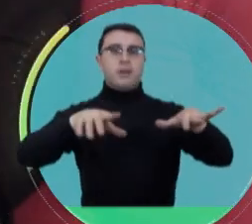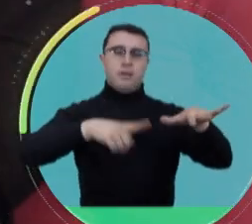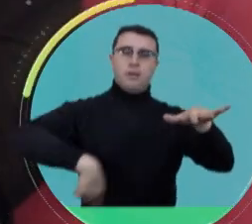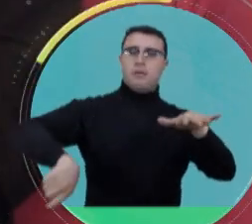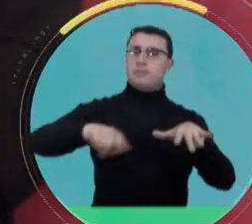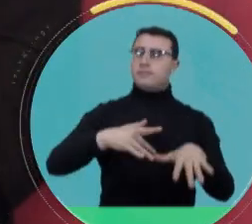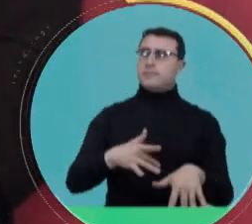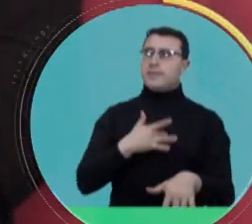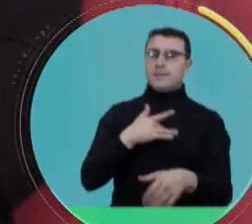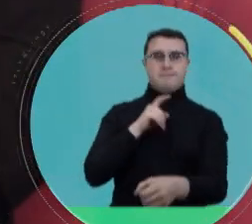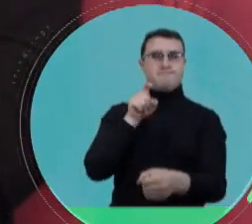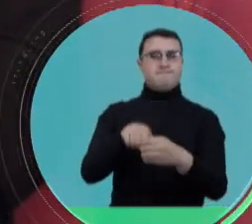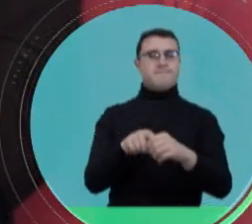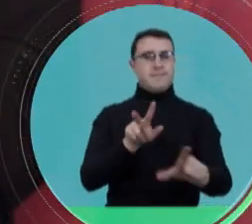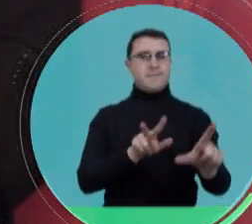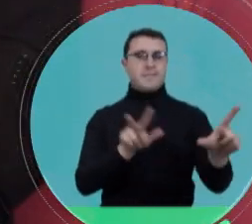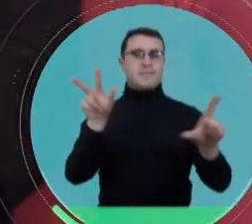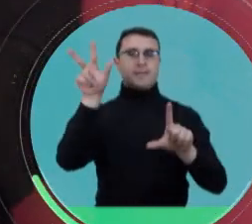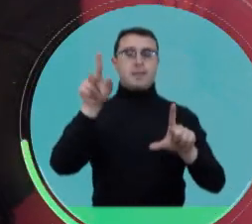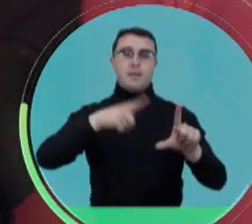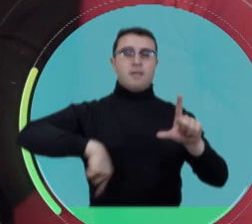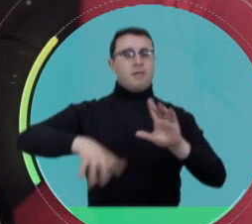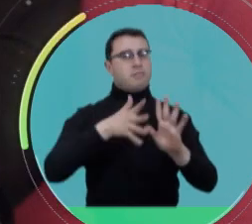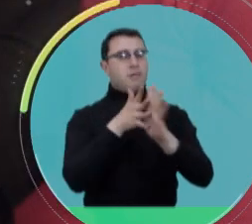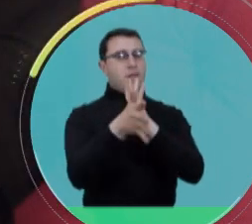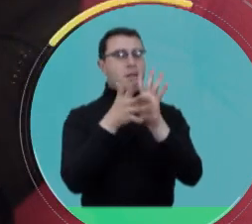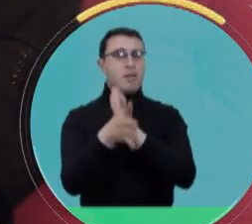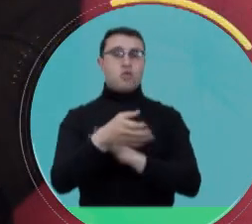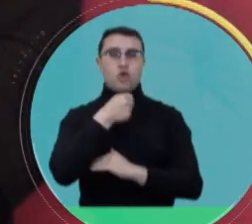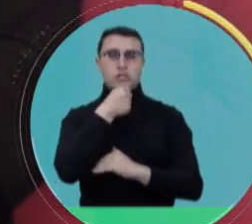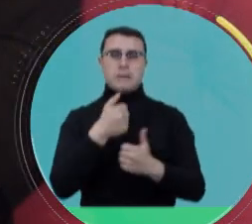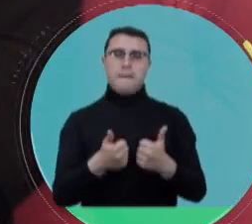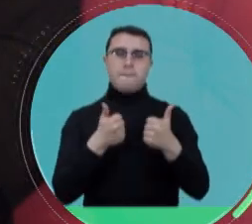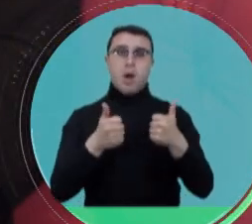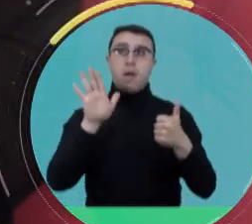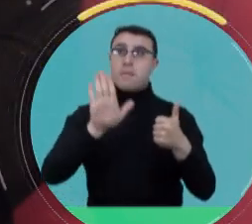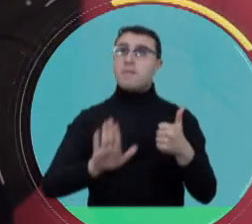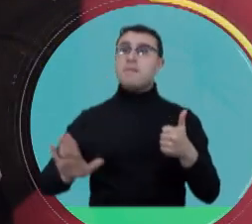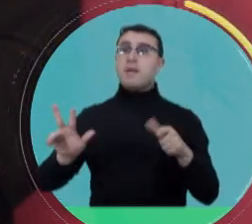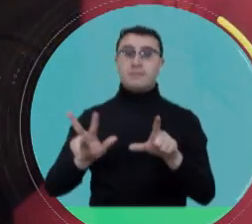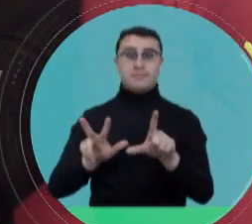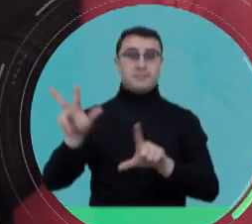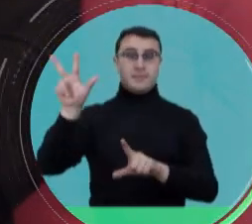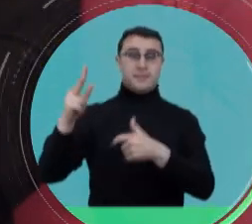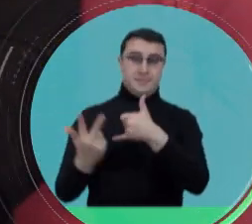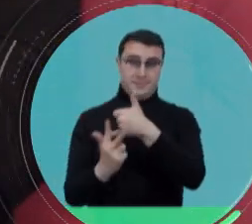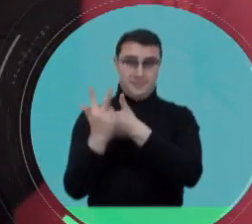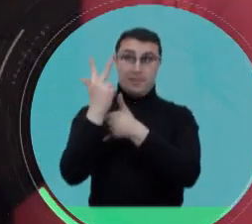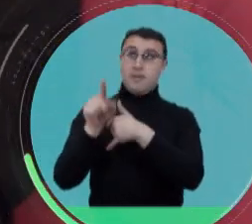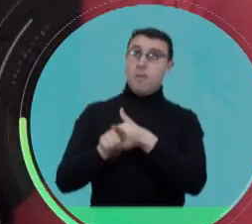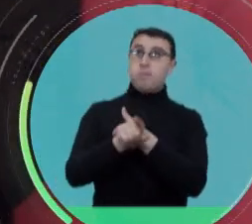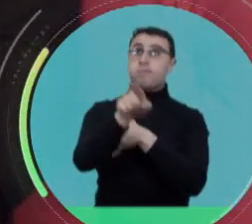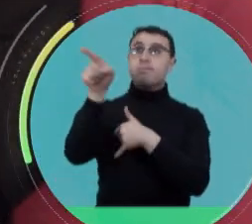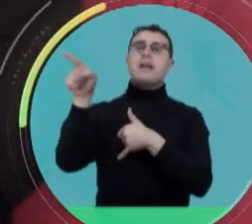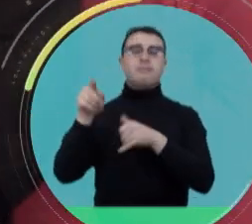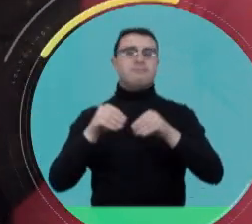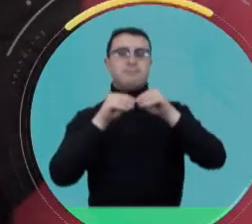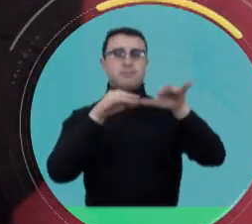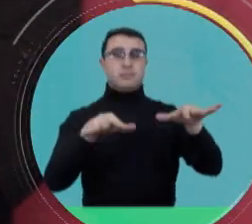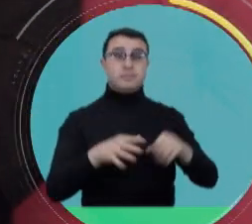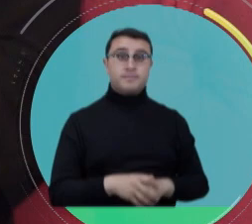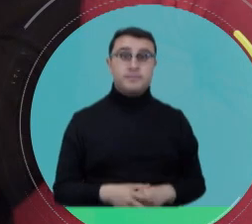Desde allí como tal ellos sientan que que hacen parte del 133 y le ha desinformar esas esas buenas noticias del 13